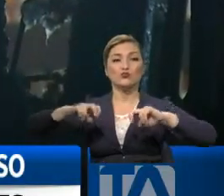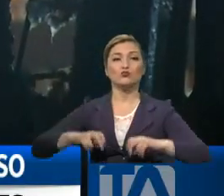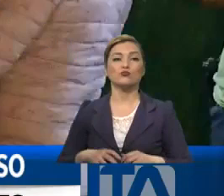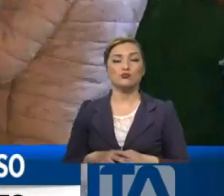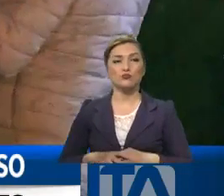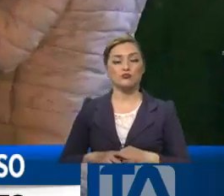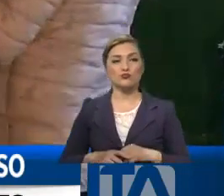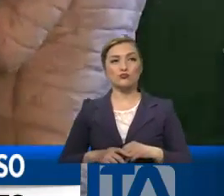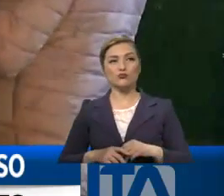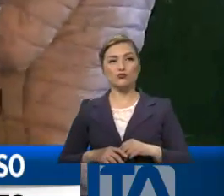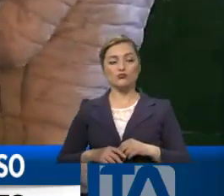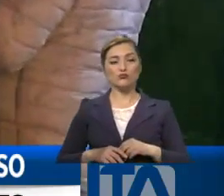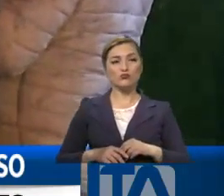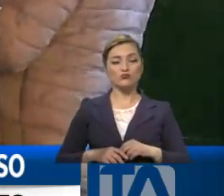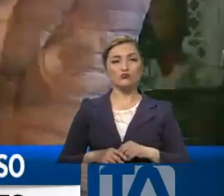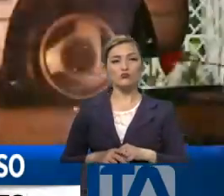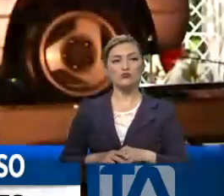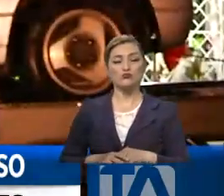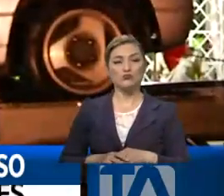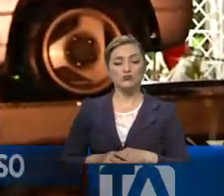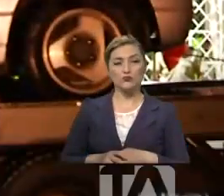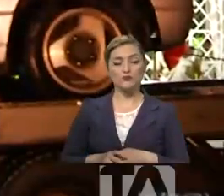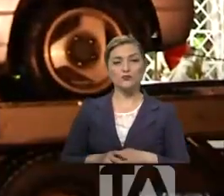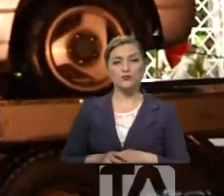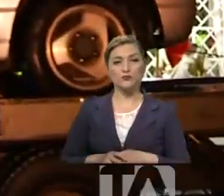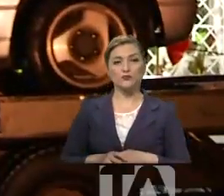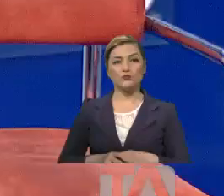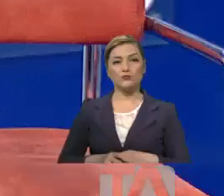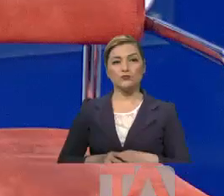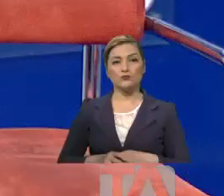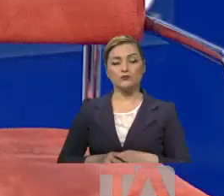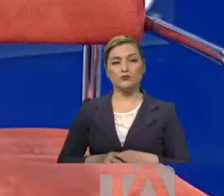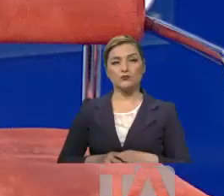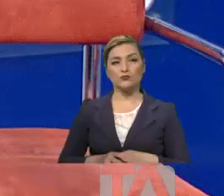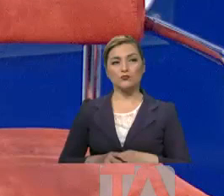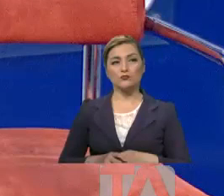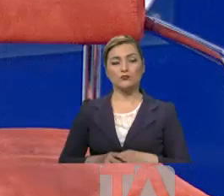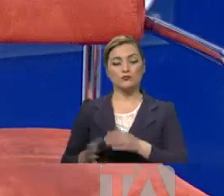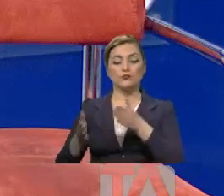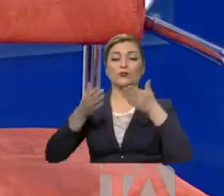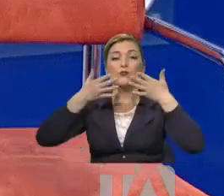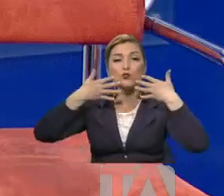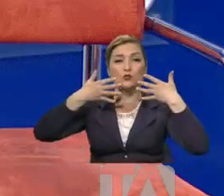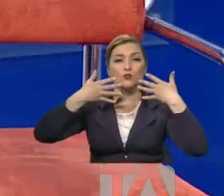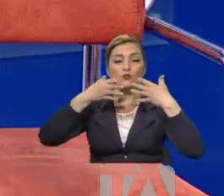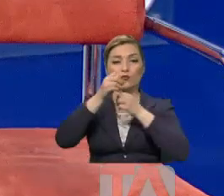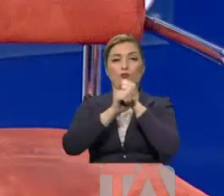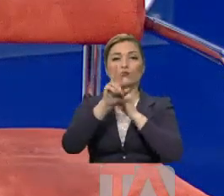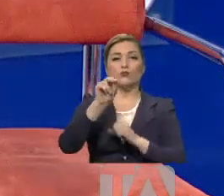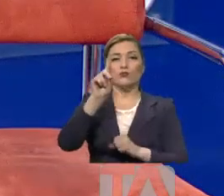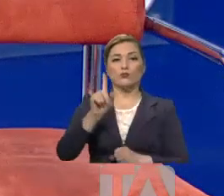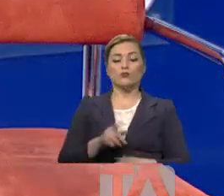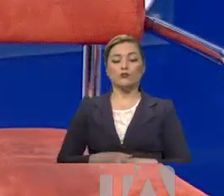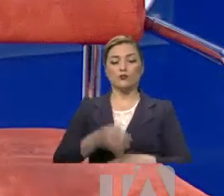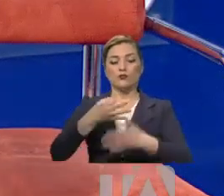investigaciones que se sigue sobre la muerte de Efraín Ruales. Paul Tutiben, 24 horas. Solo en Guayaquil, en lo que va de 2021, se